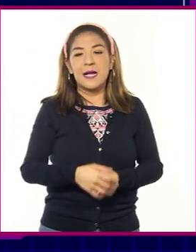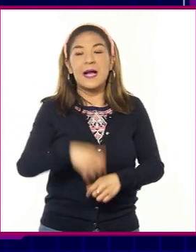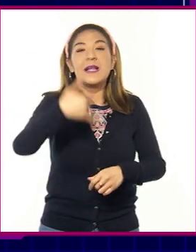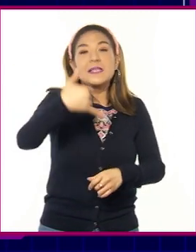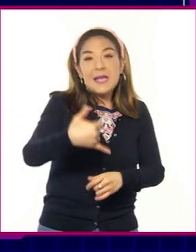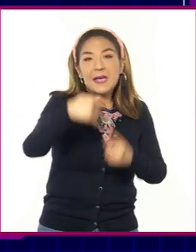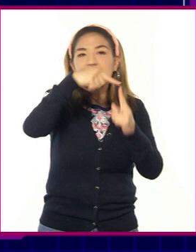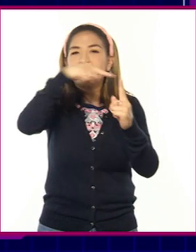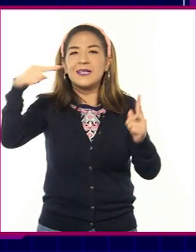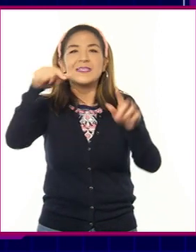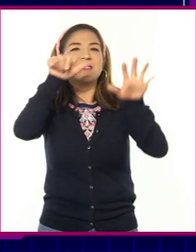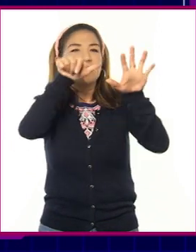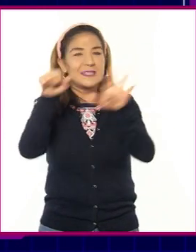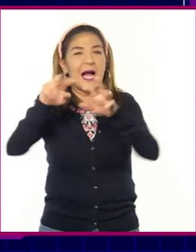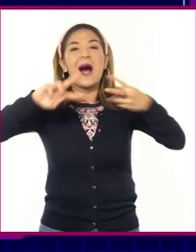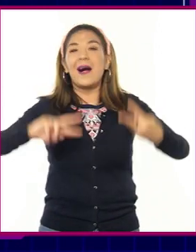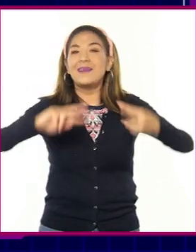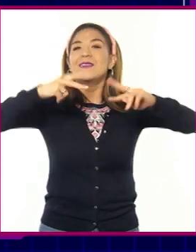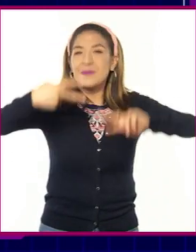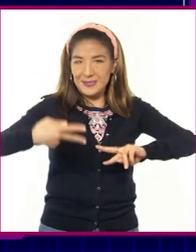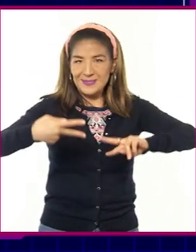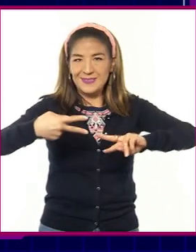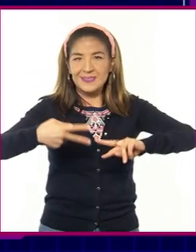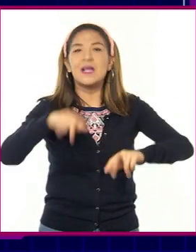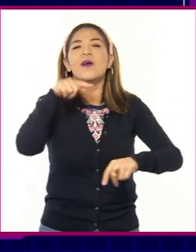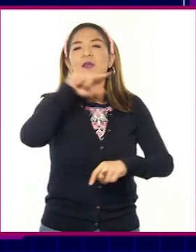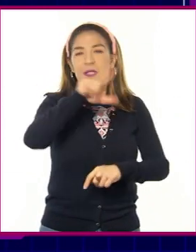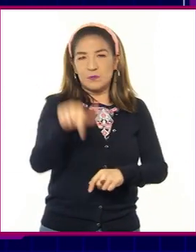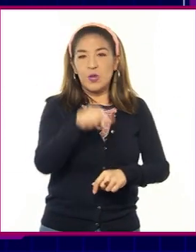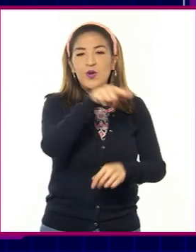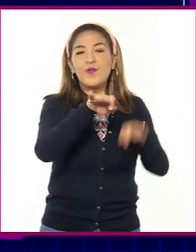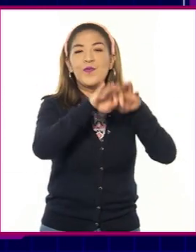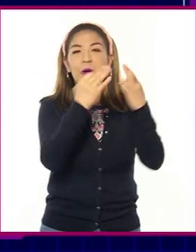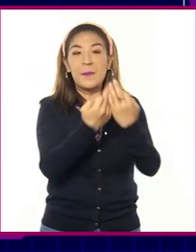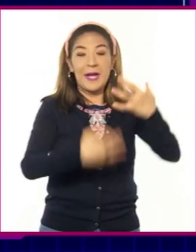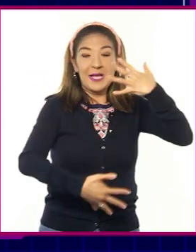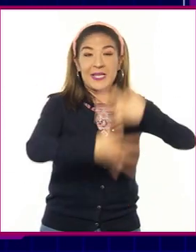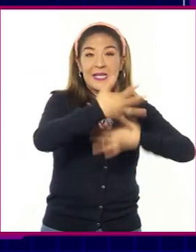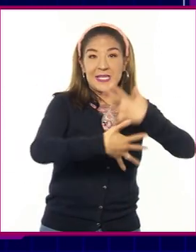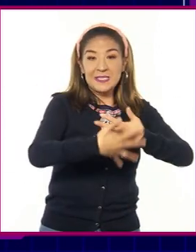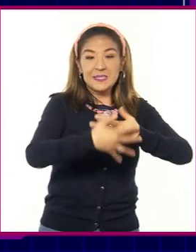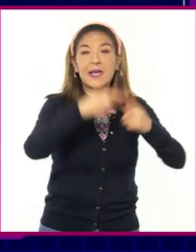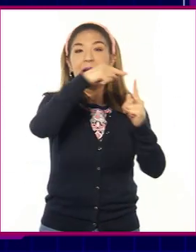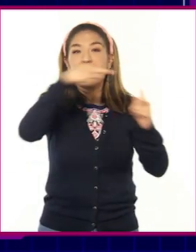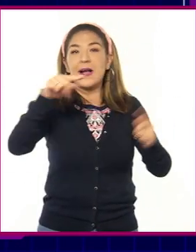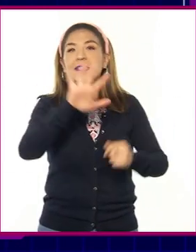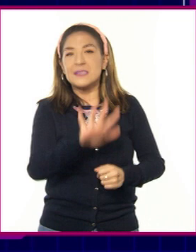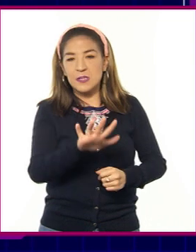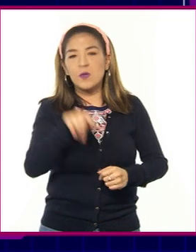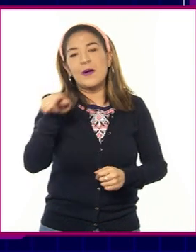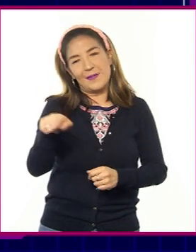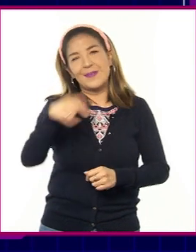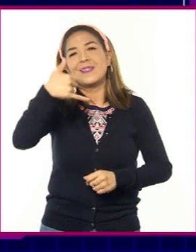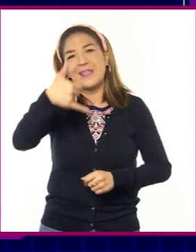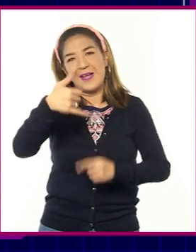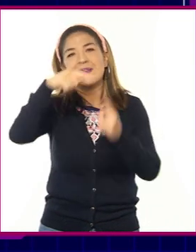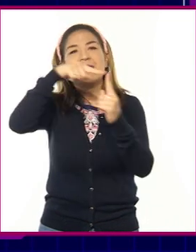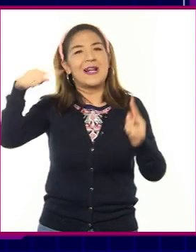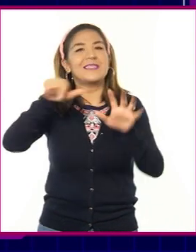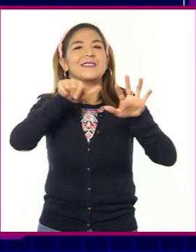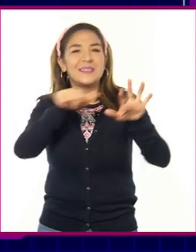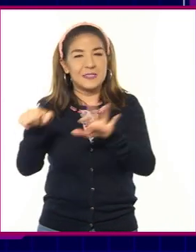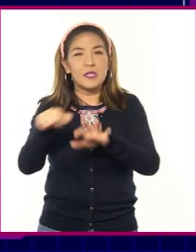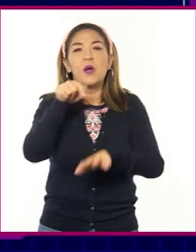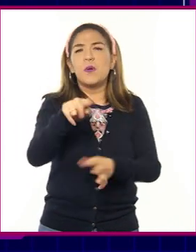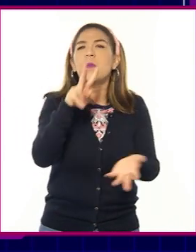600. De esta manera formamos la proporción 15 es a 5 como y es a 600. Para encontrar